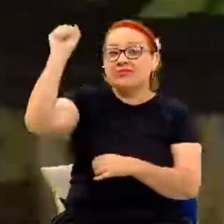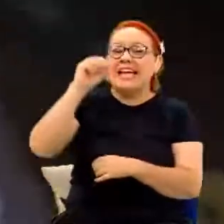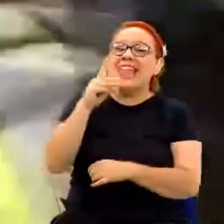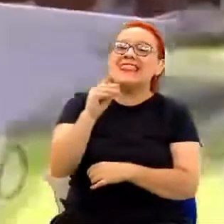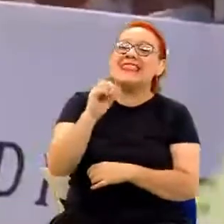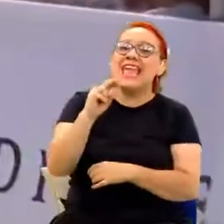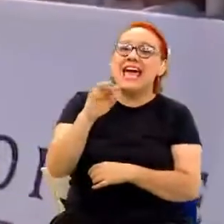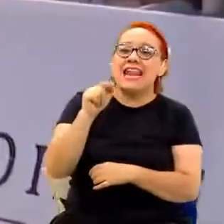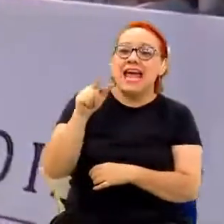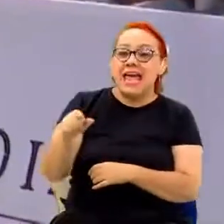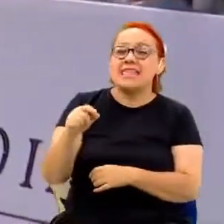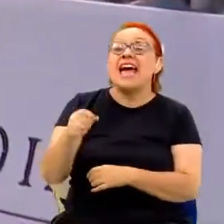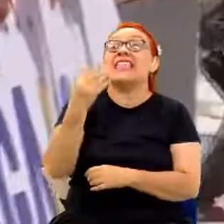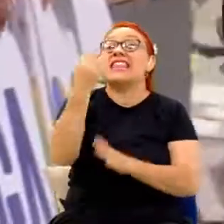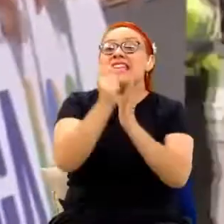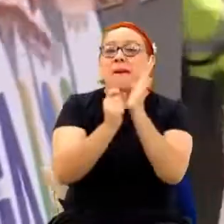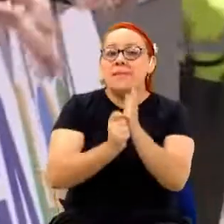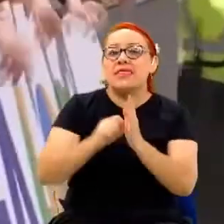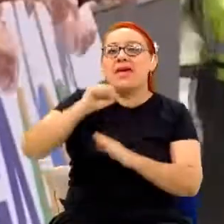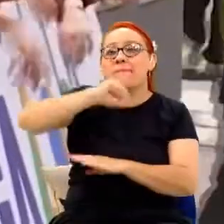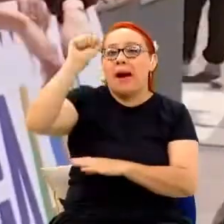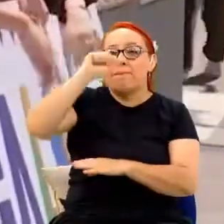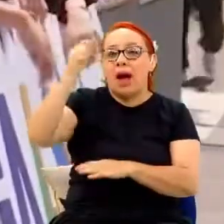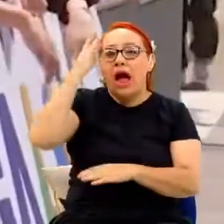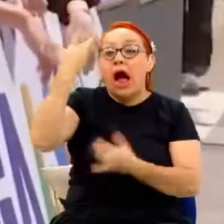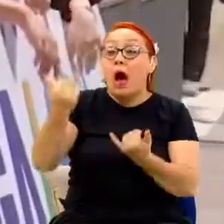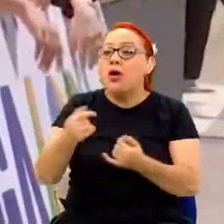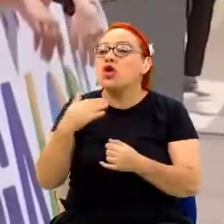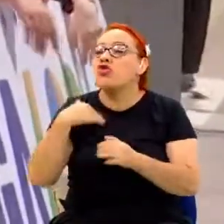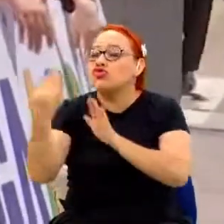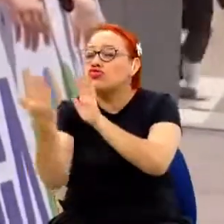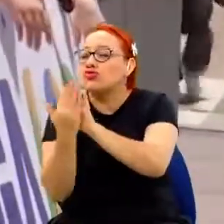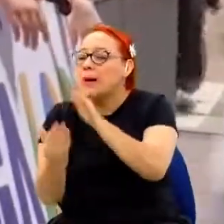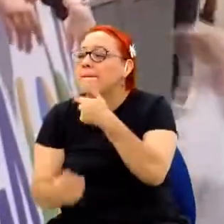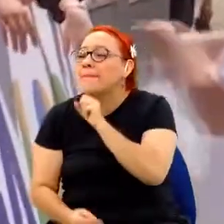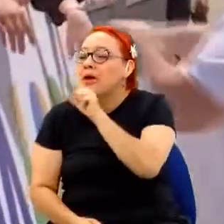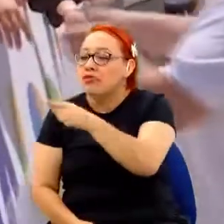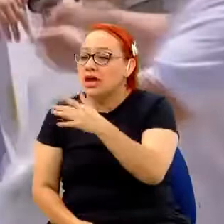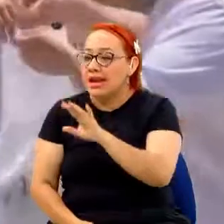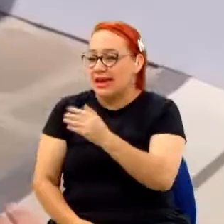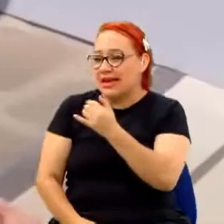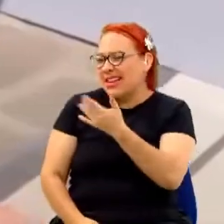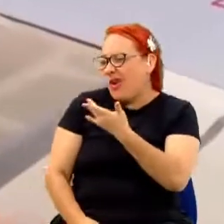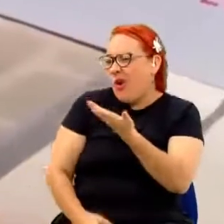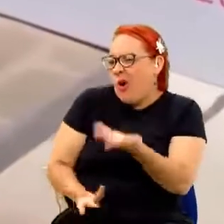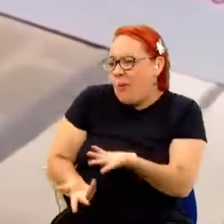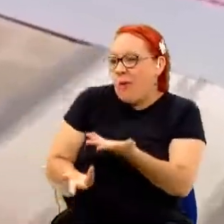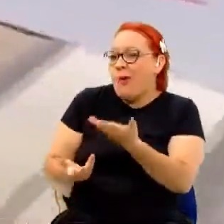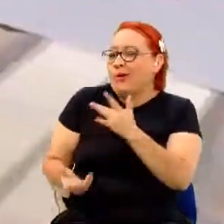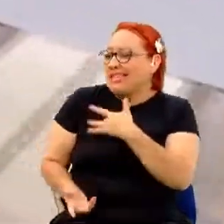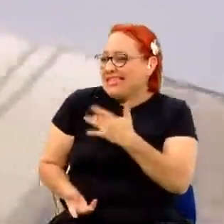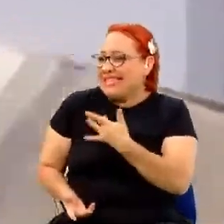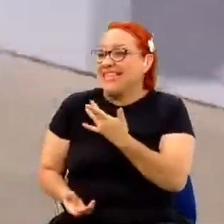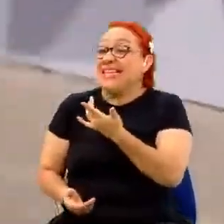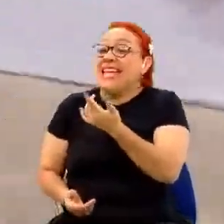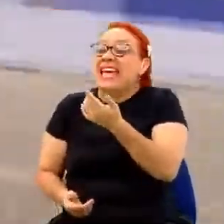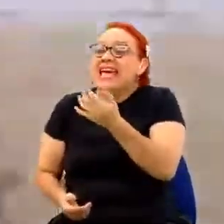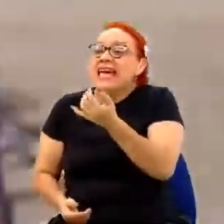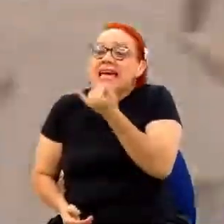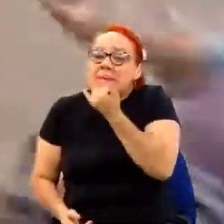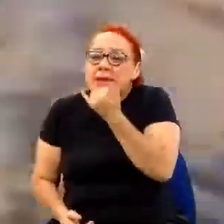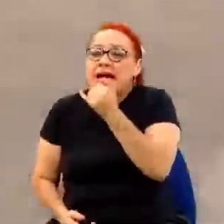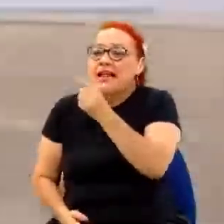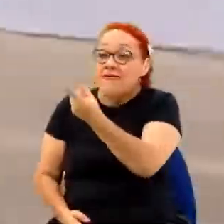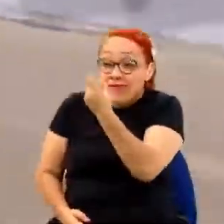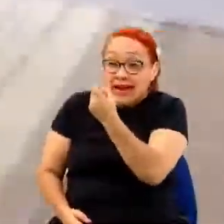Peñuela, 3 de 3, hablamos con ella, cómo llega a este municipio de Oiba y qué le falta para proclamarse campeona o por lo